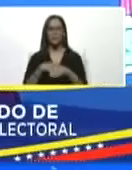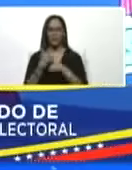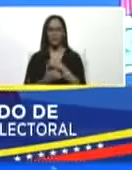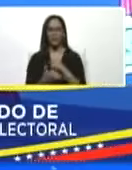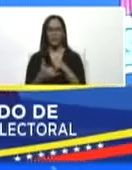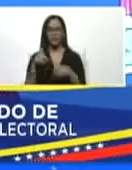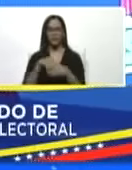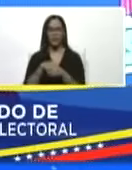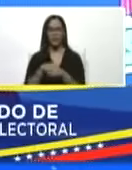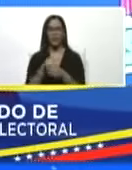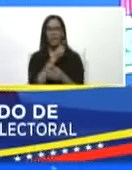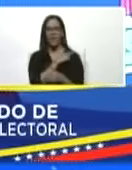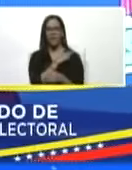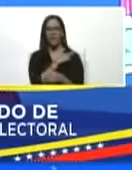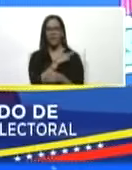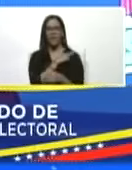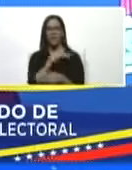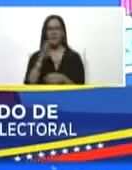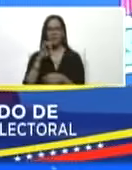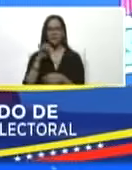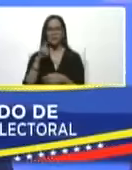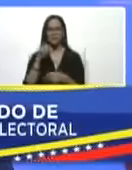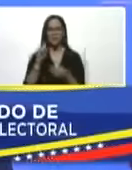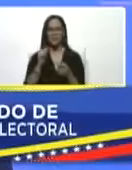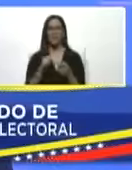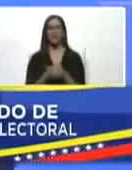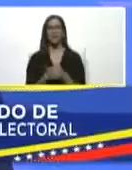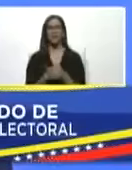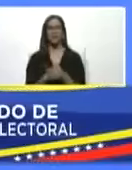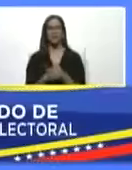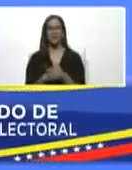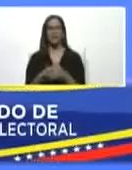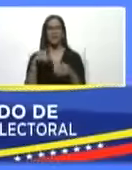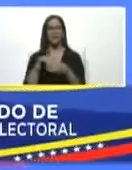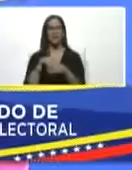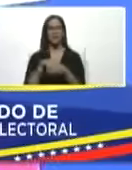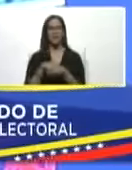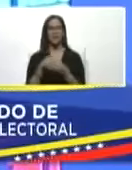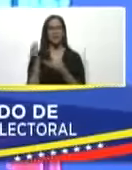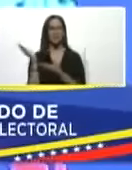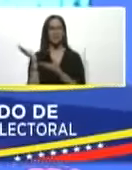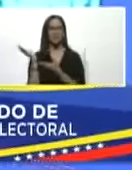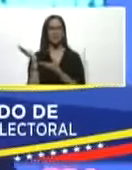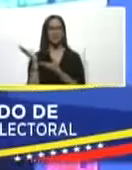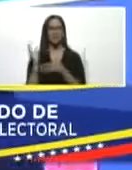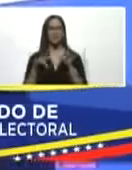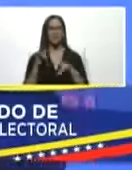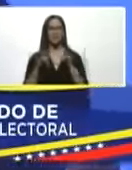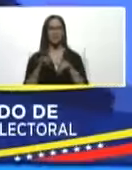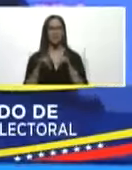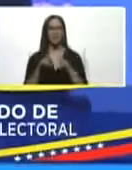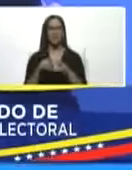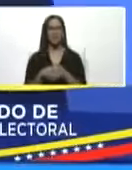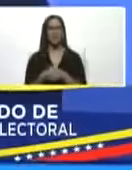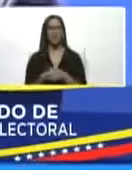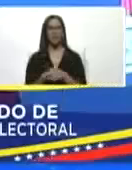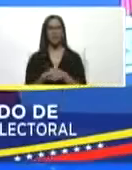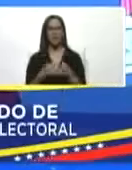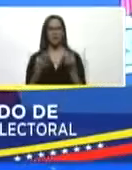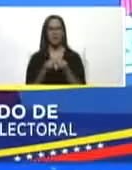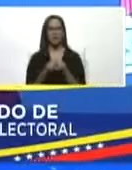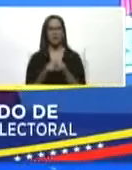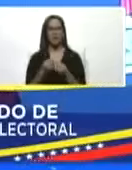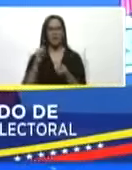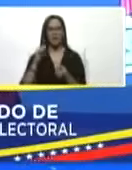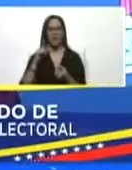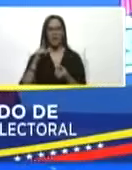compañera Silvia Flores, estratega electoral. Secretaría Ejecutiva la acompañará